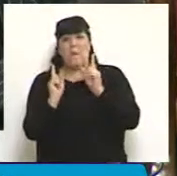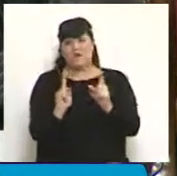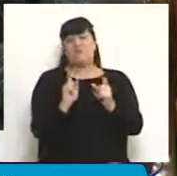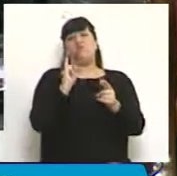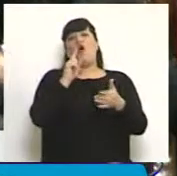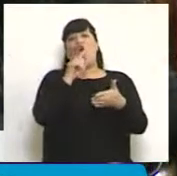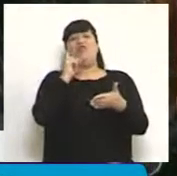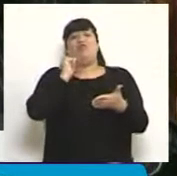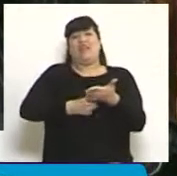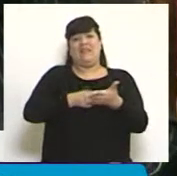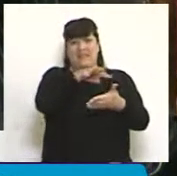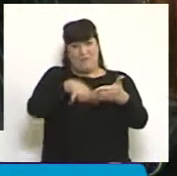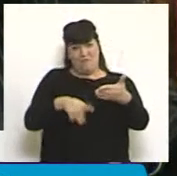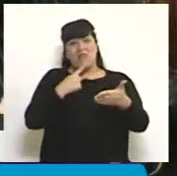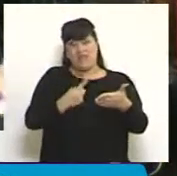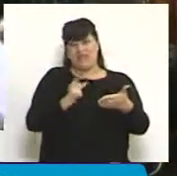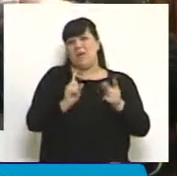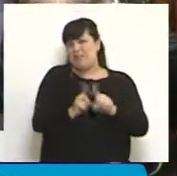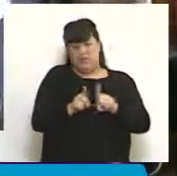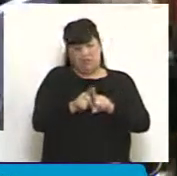dictamen.